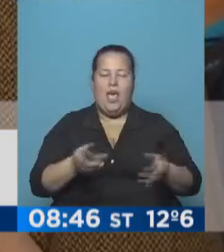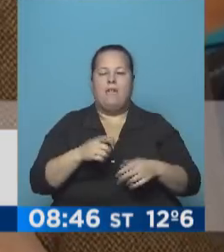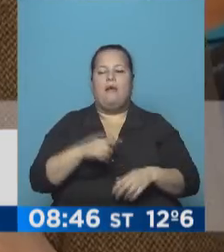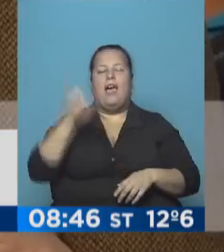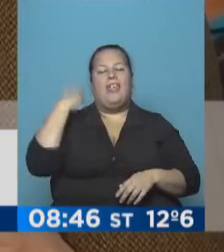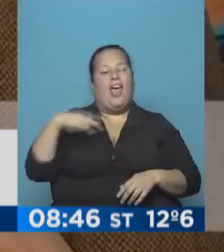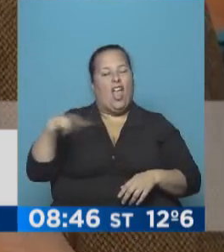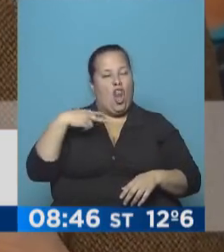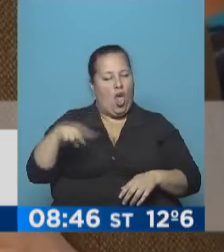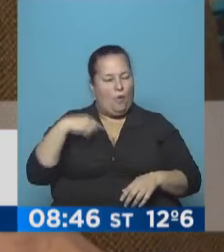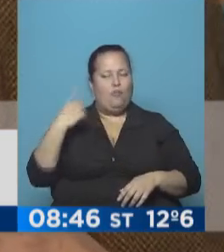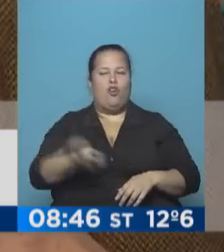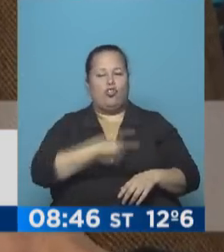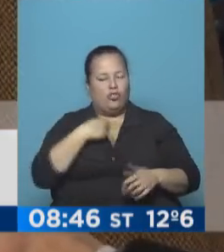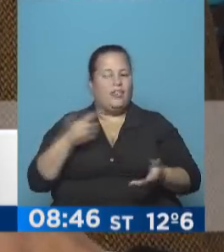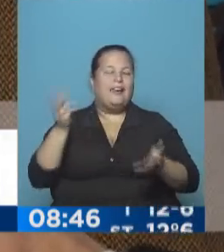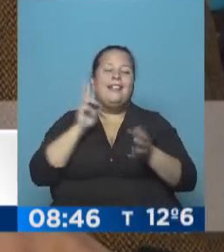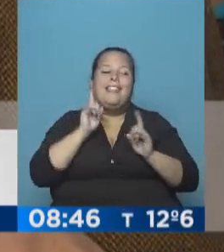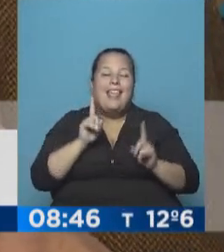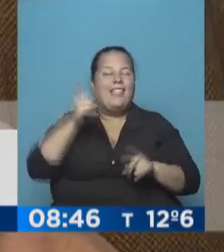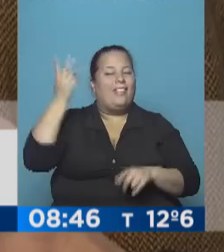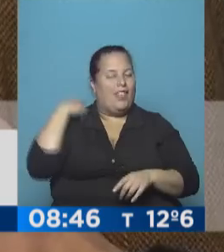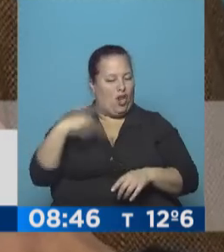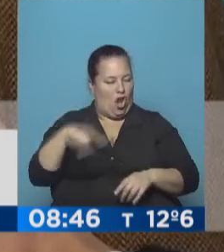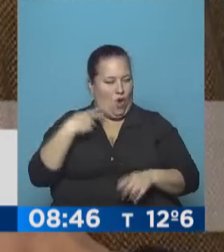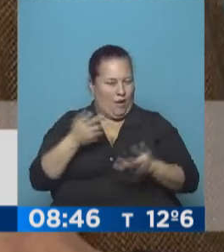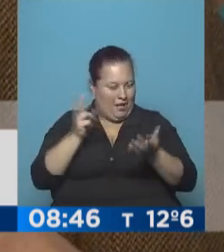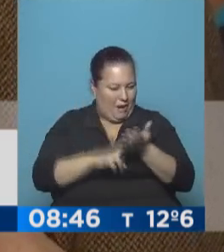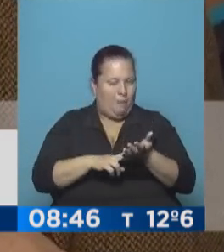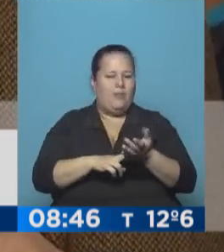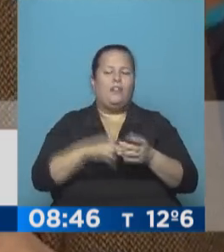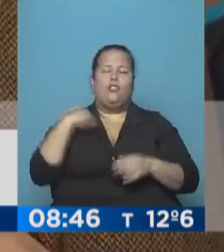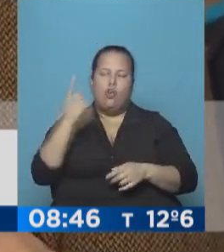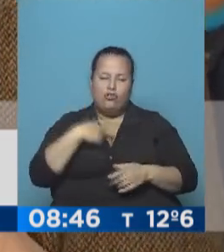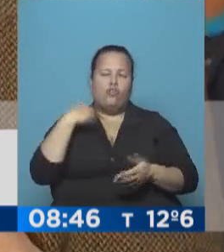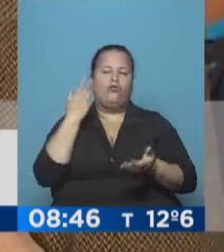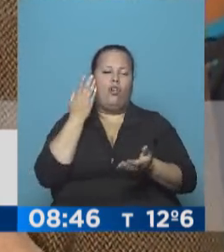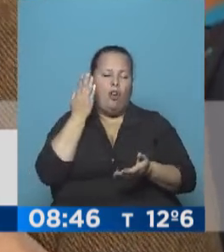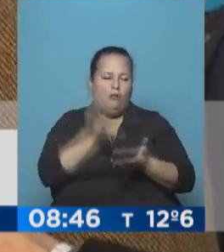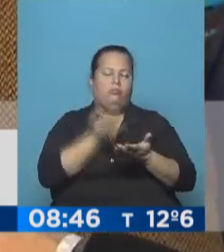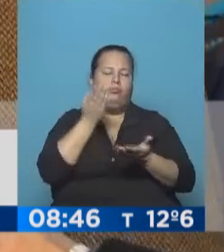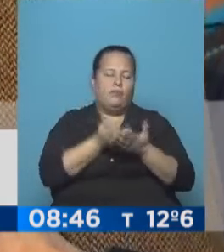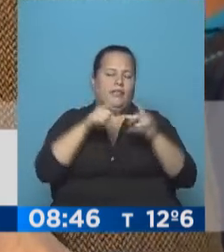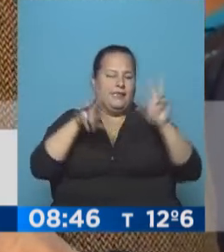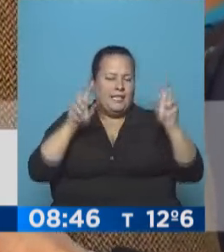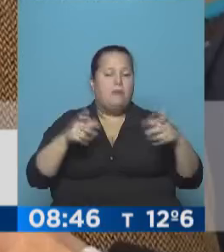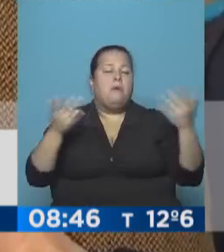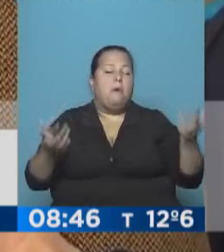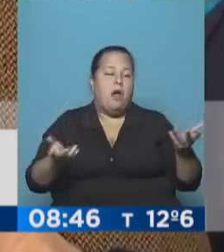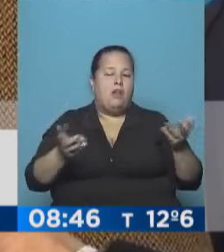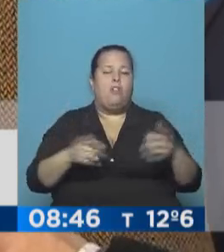desde noviembre nosotros, reitero, desde noviembre nosotros venimos planteándole estas cuestiones. Pero